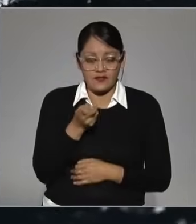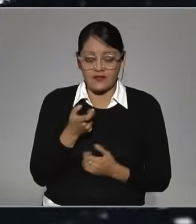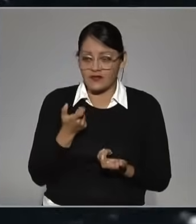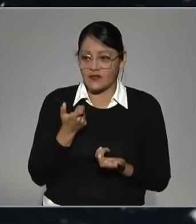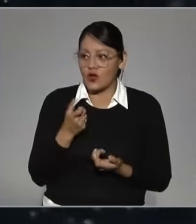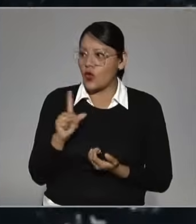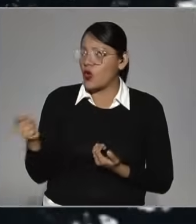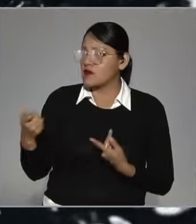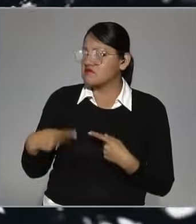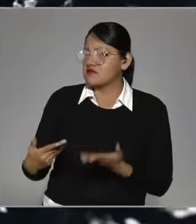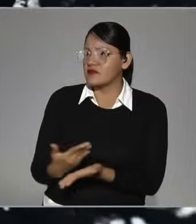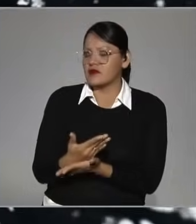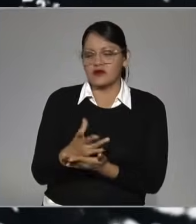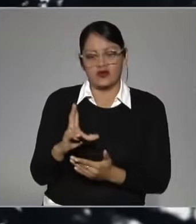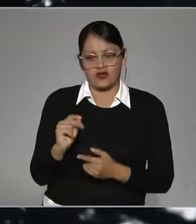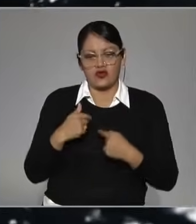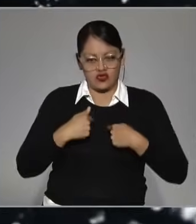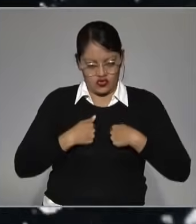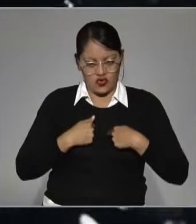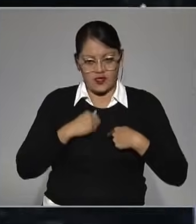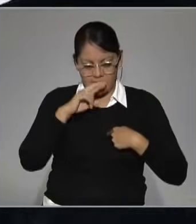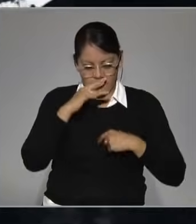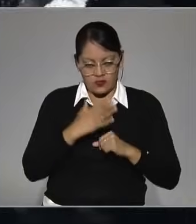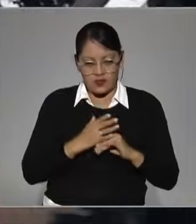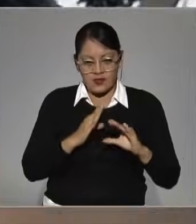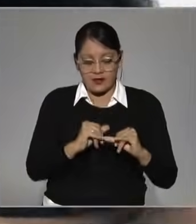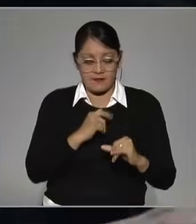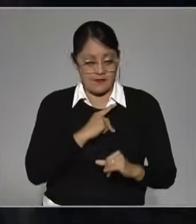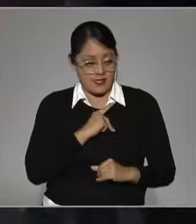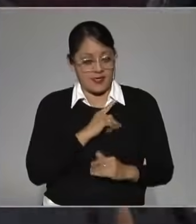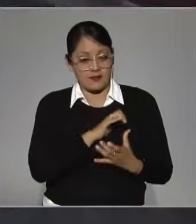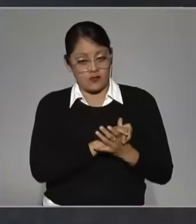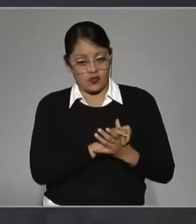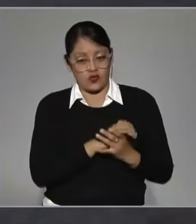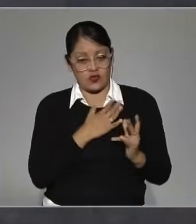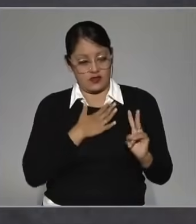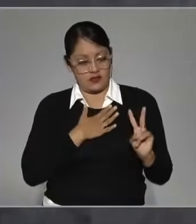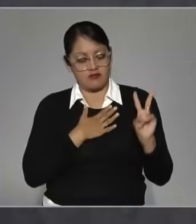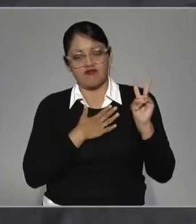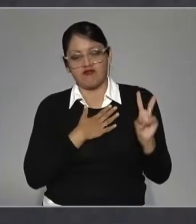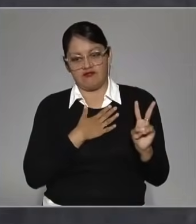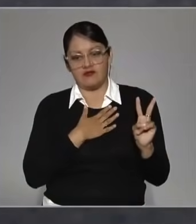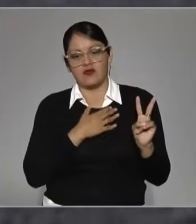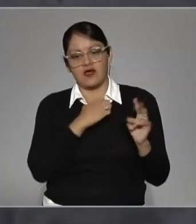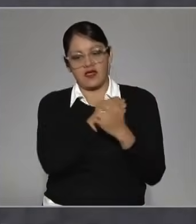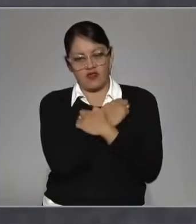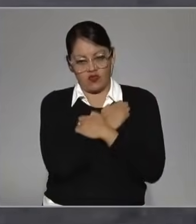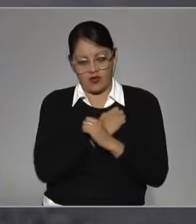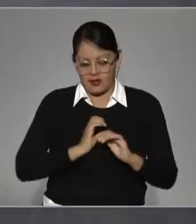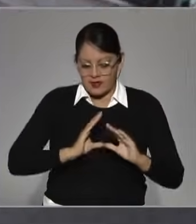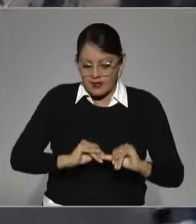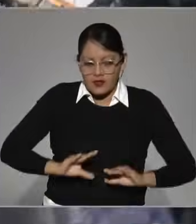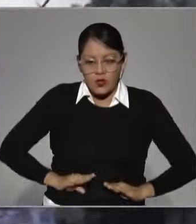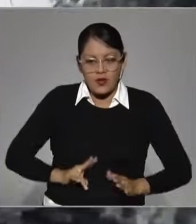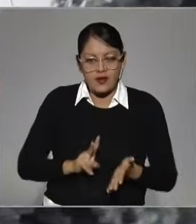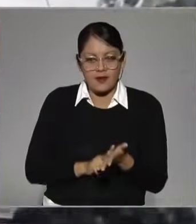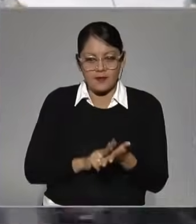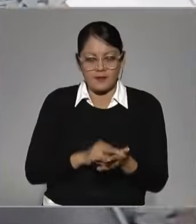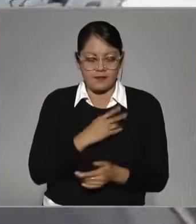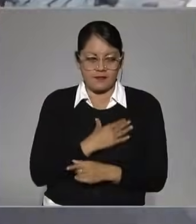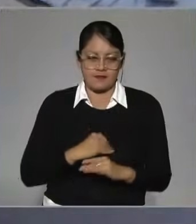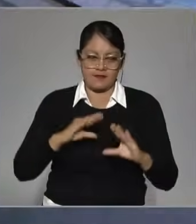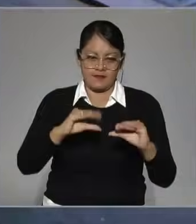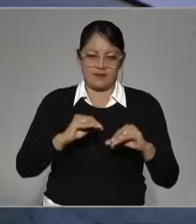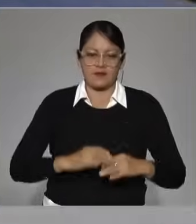nadie interviniera en eso, y mi esposo y yo fuimos quienes educamos e inculcamos todos los valores a nuestros hijos.